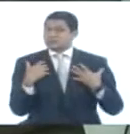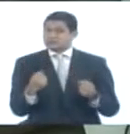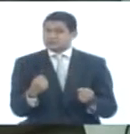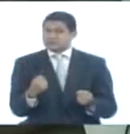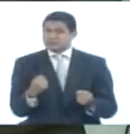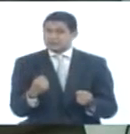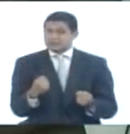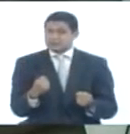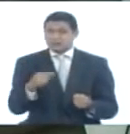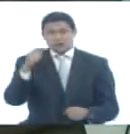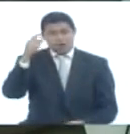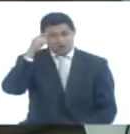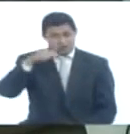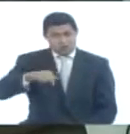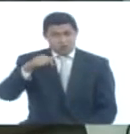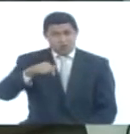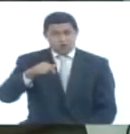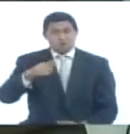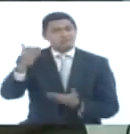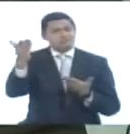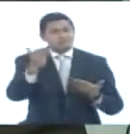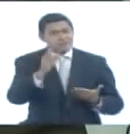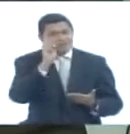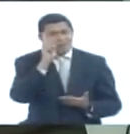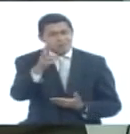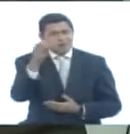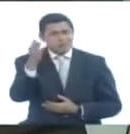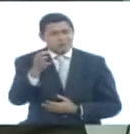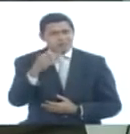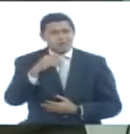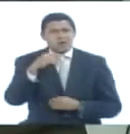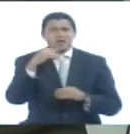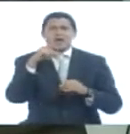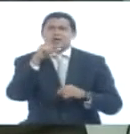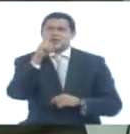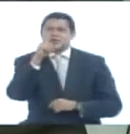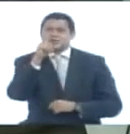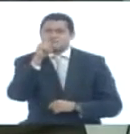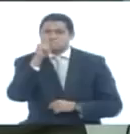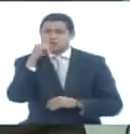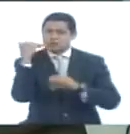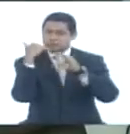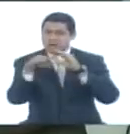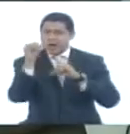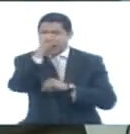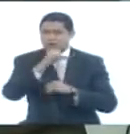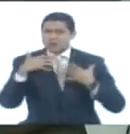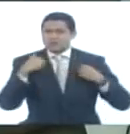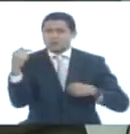Salud el día de hoy y los invitamos a que siempre se comuniquen con nosotros a través de nuestra cuenta de Twitter,